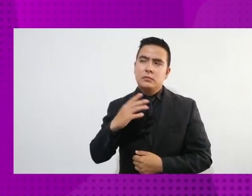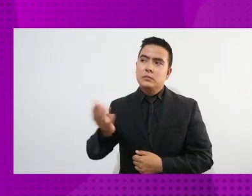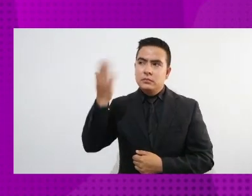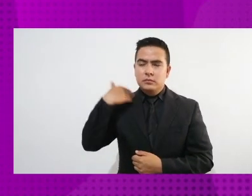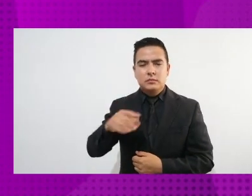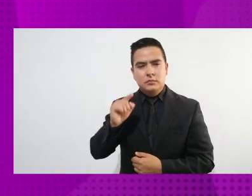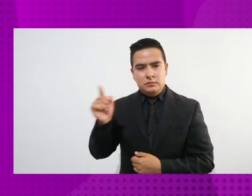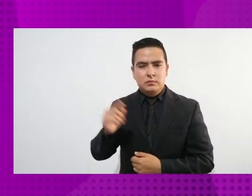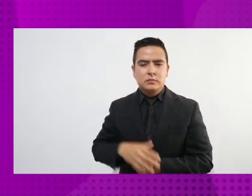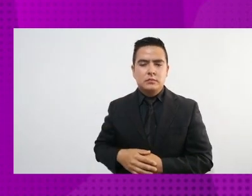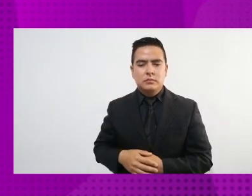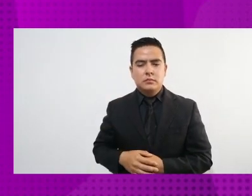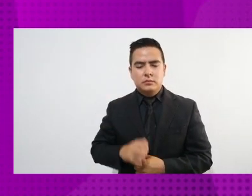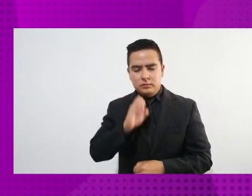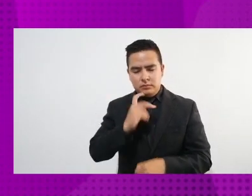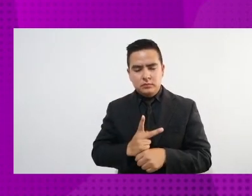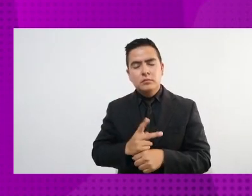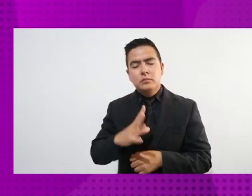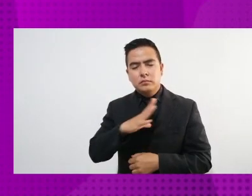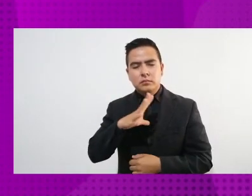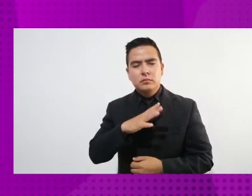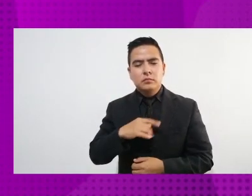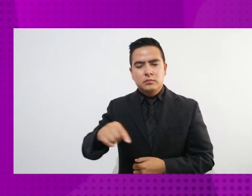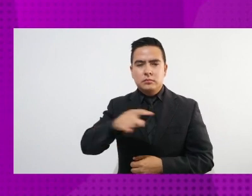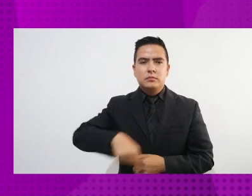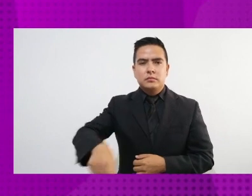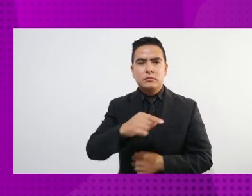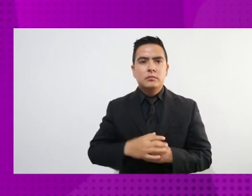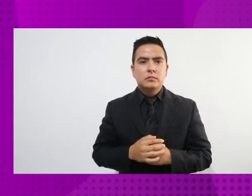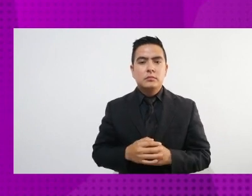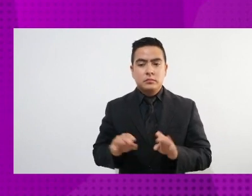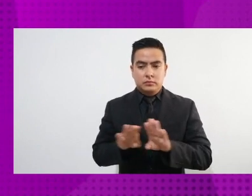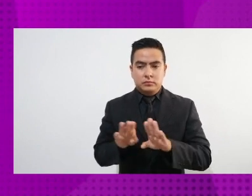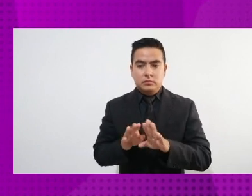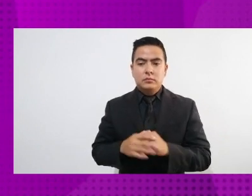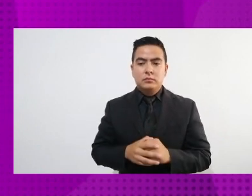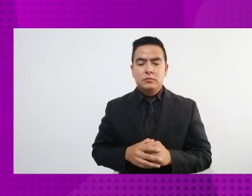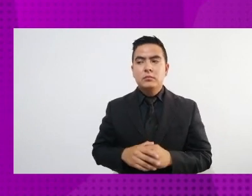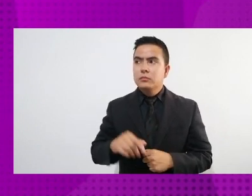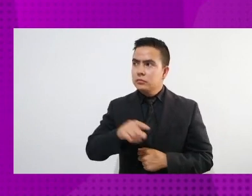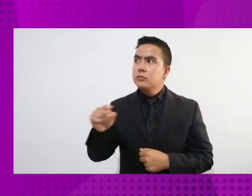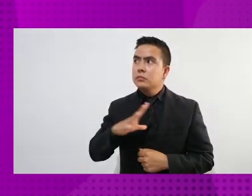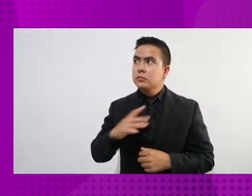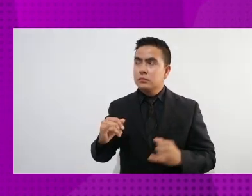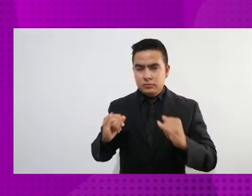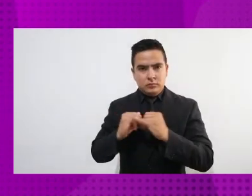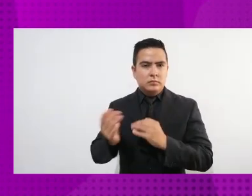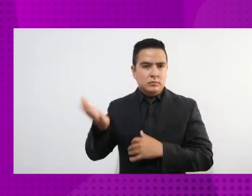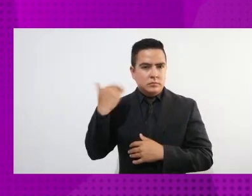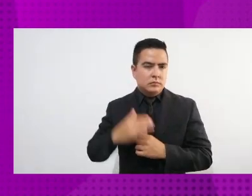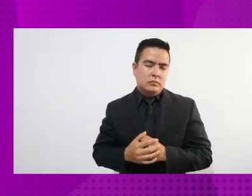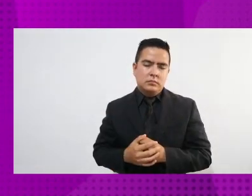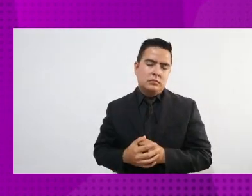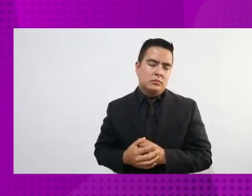en Europa, donde la idea del parlamento se construye en contraposición a las monarquías institucionalizadas a principios del